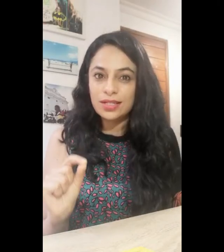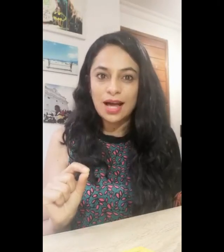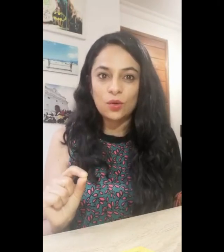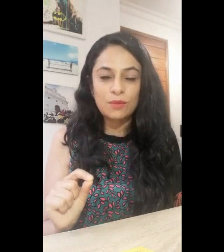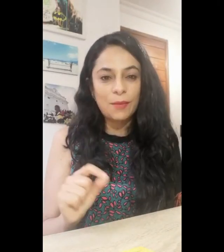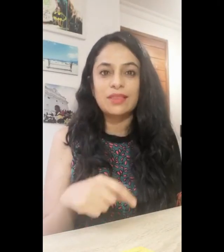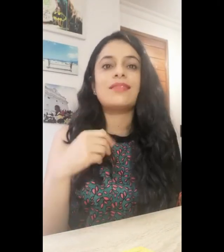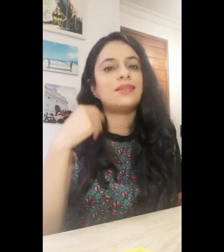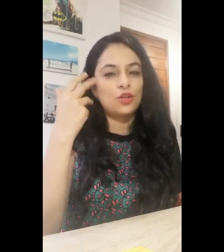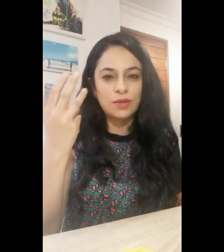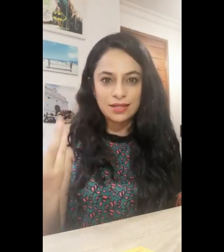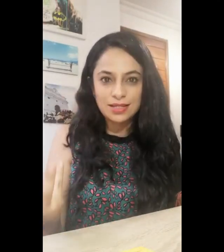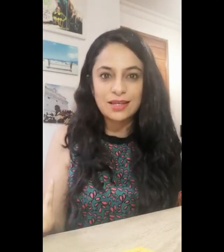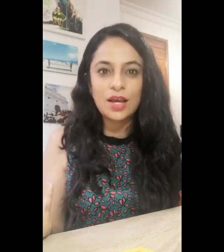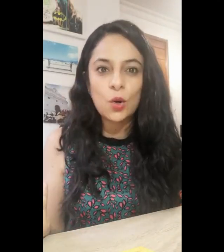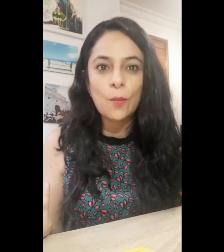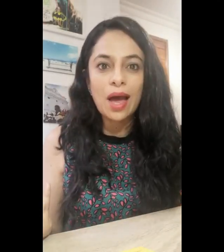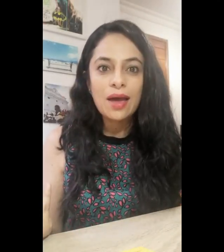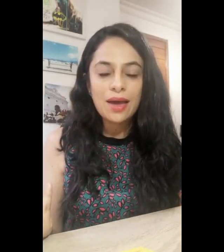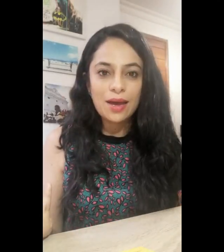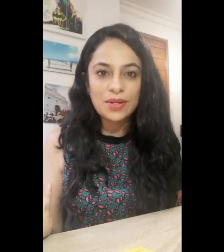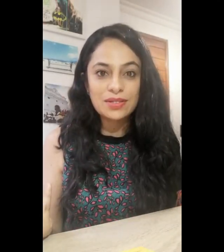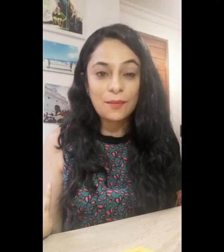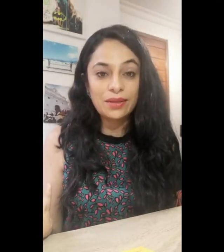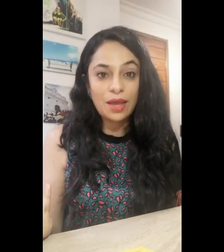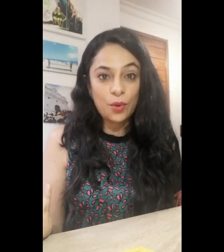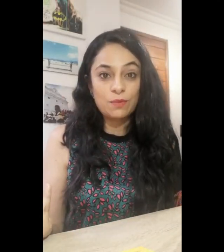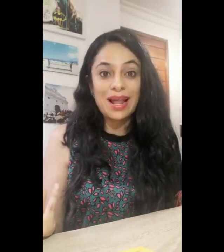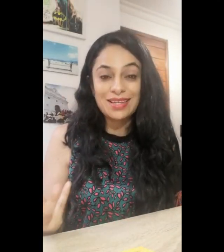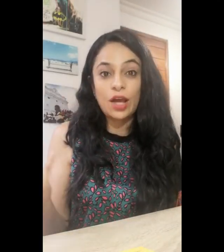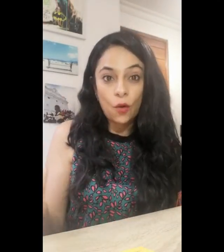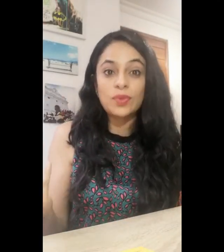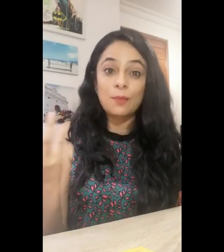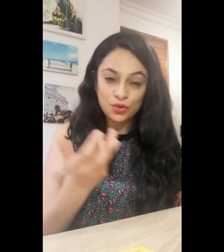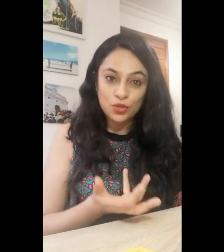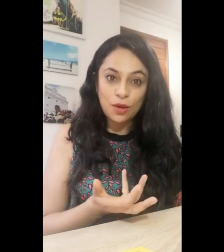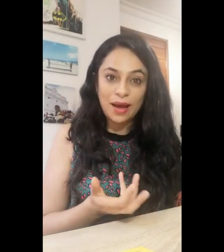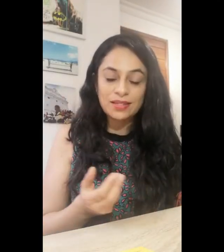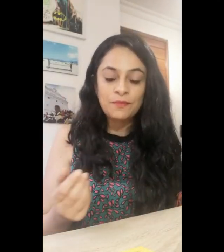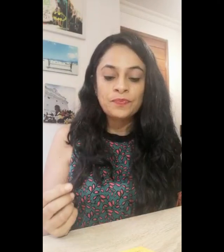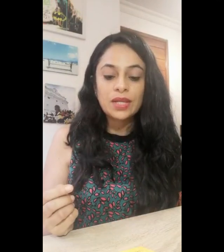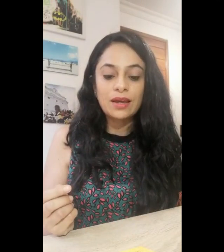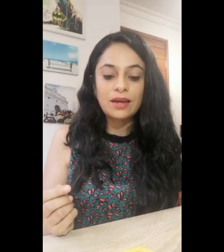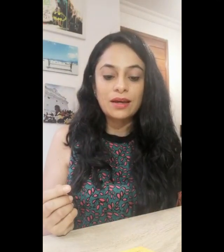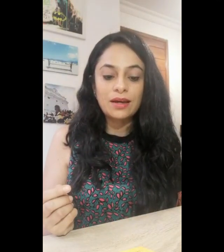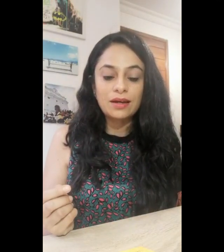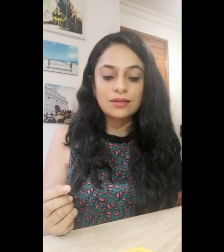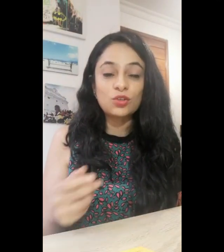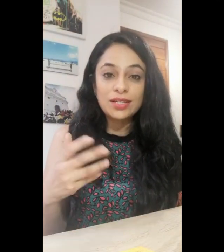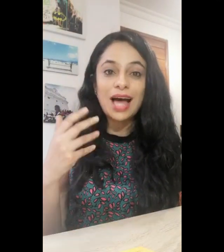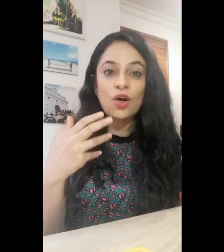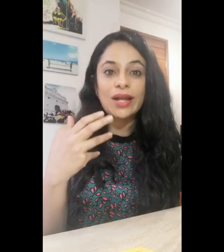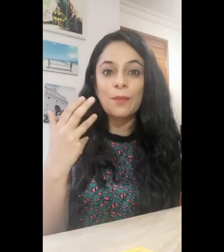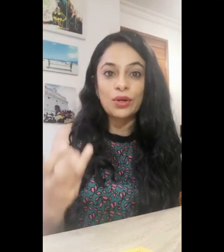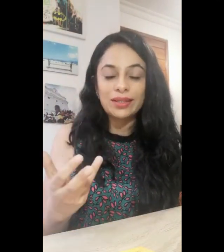sido tan utilizado últimamente desde el 2016 en Colombia, precisamente pues para hacerle contra el proceso de paz,